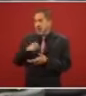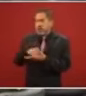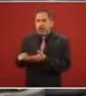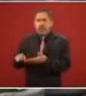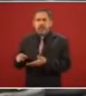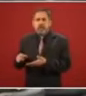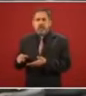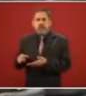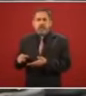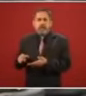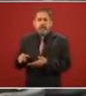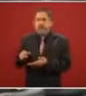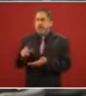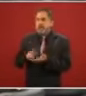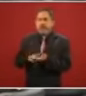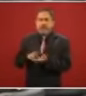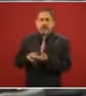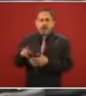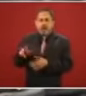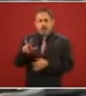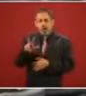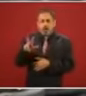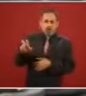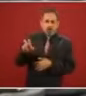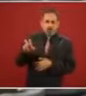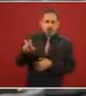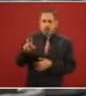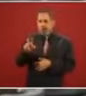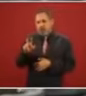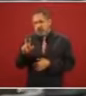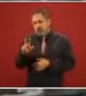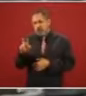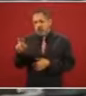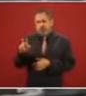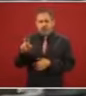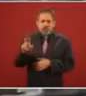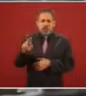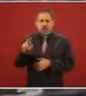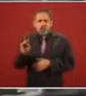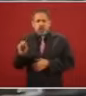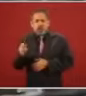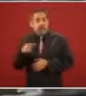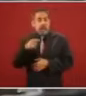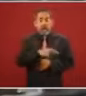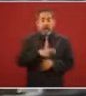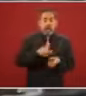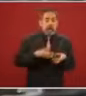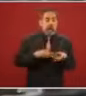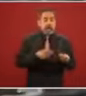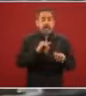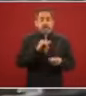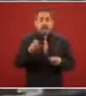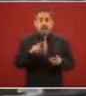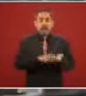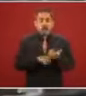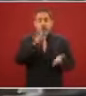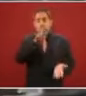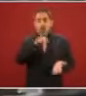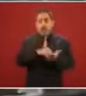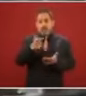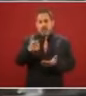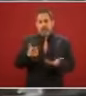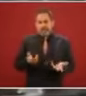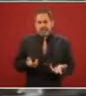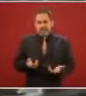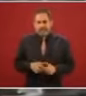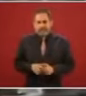comprar, oscilaba entre 880, 890 y la metía en gastos del ISSSTE en 4,000 pesos. Ya